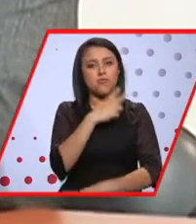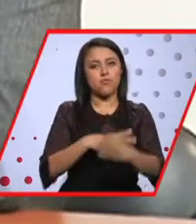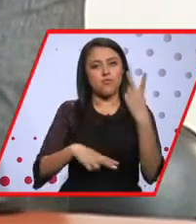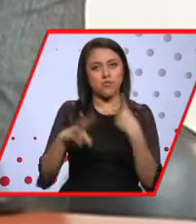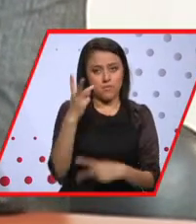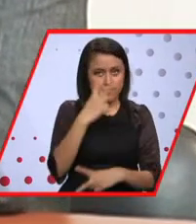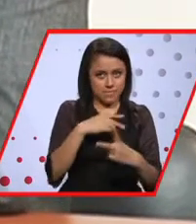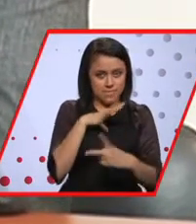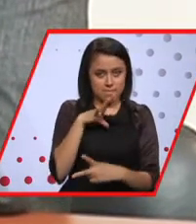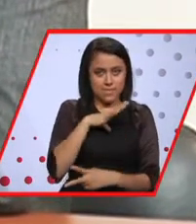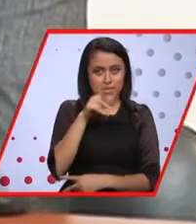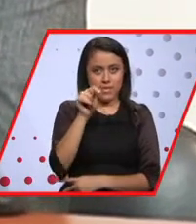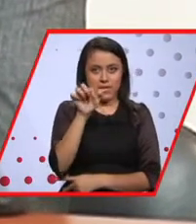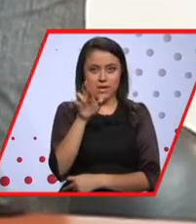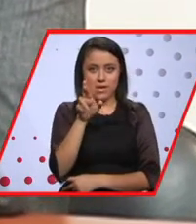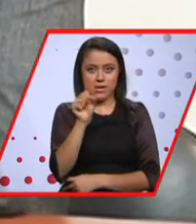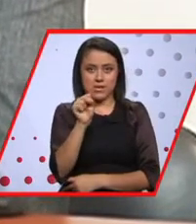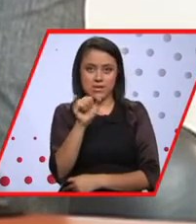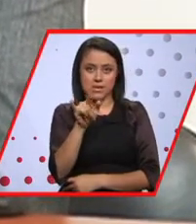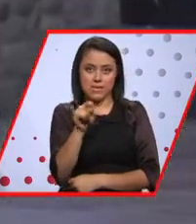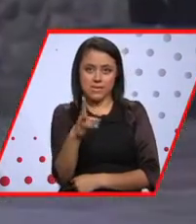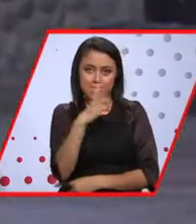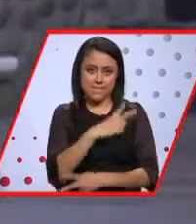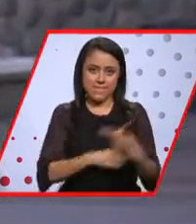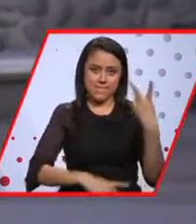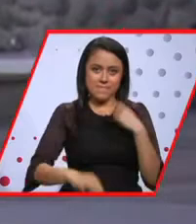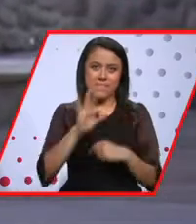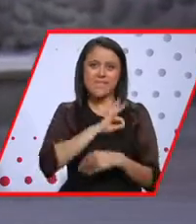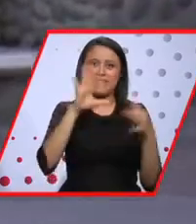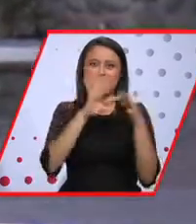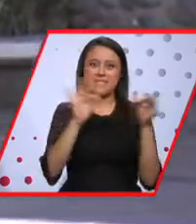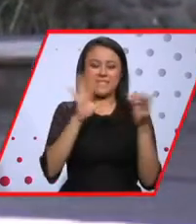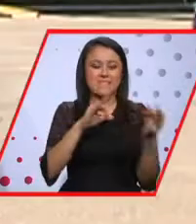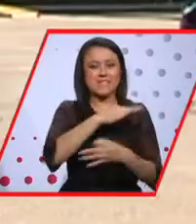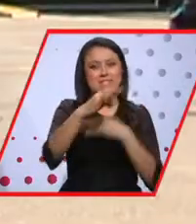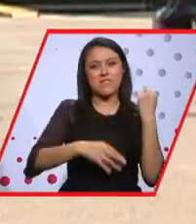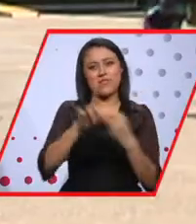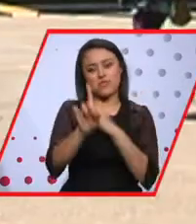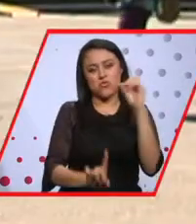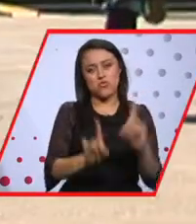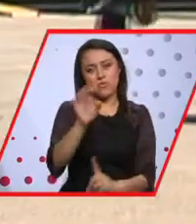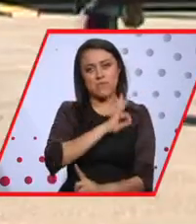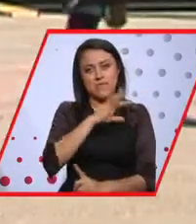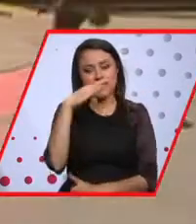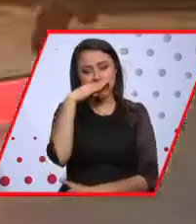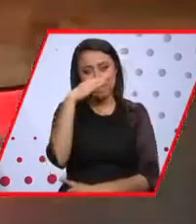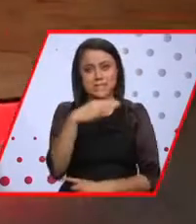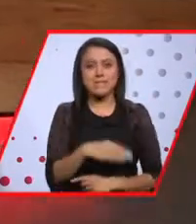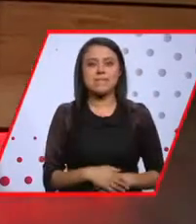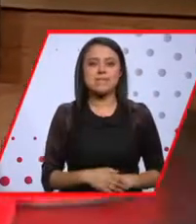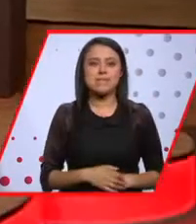desconcentrado, Teresita Maximina Alonso Sánchez, lo atenderá para resolver todas sus dudas.